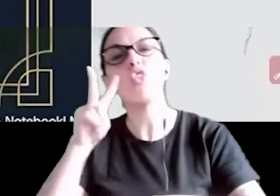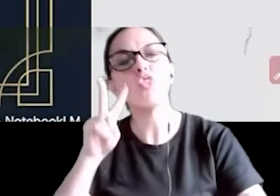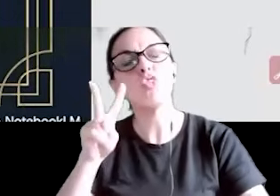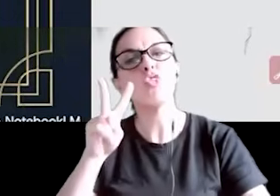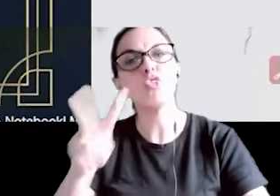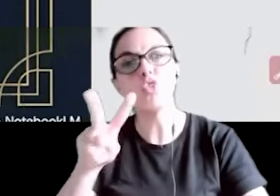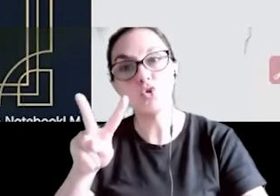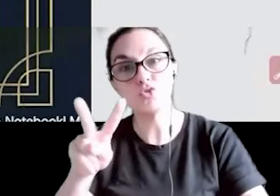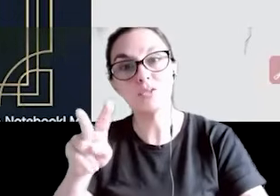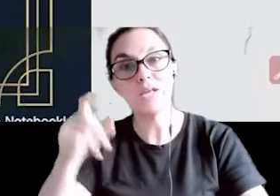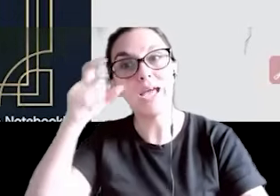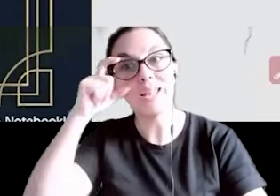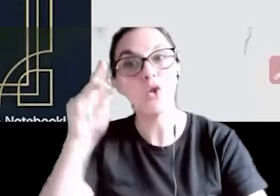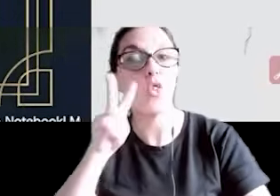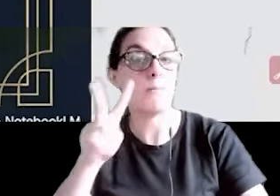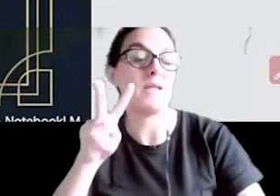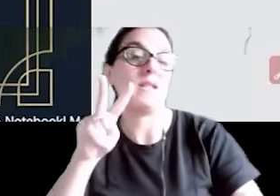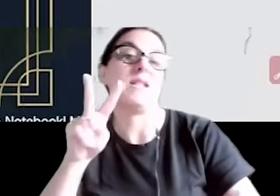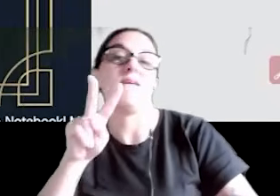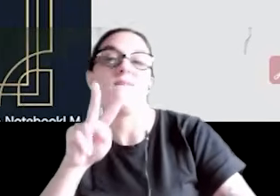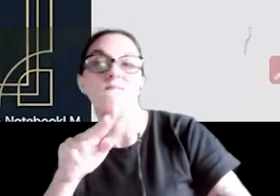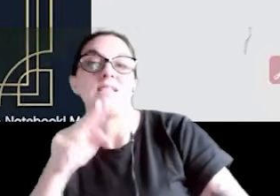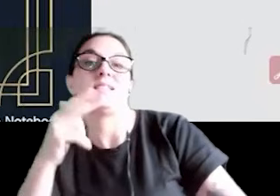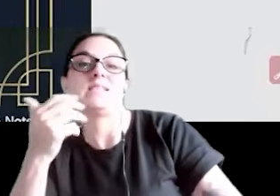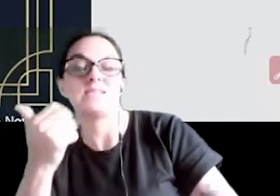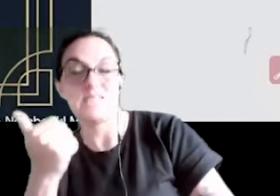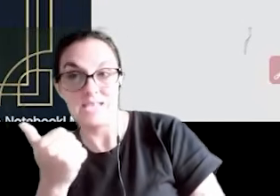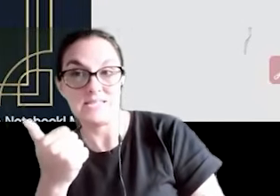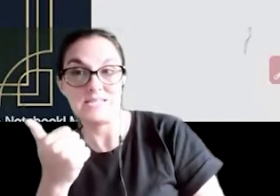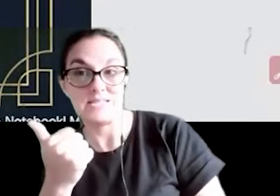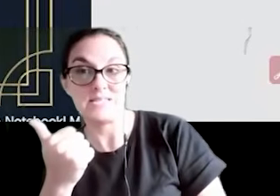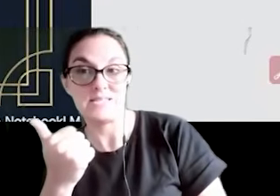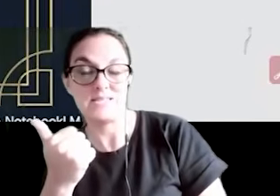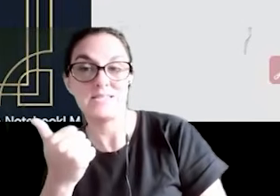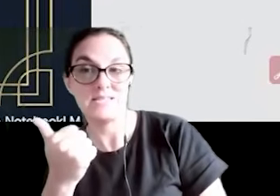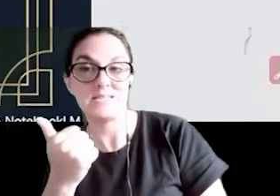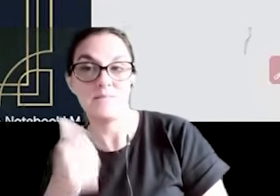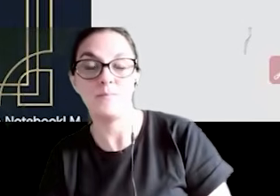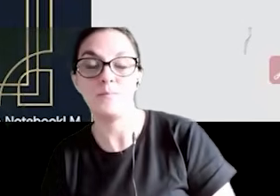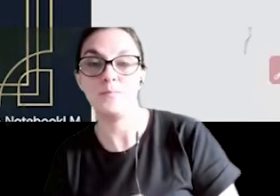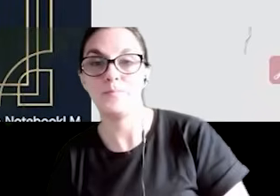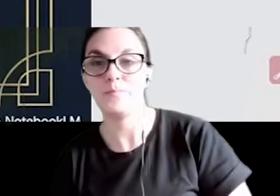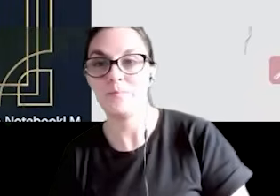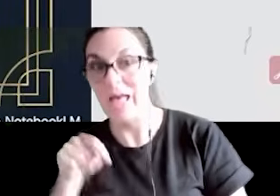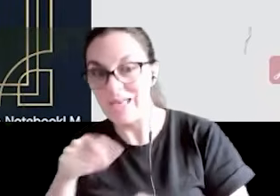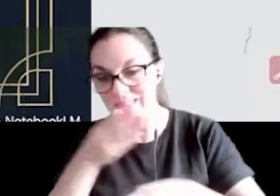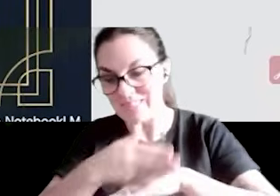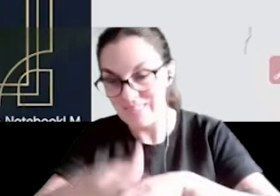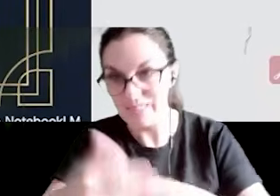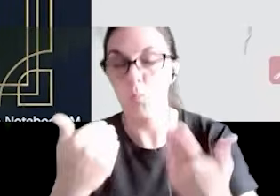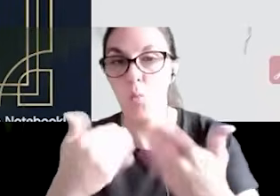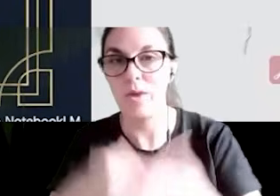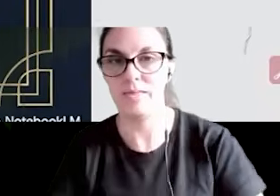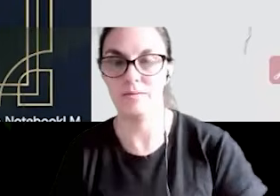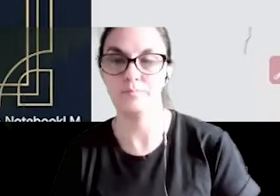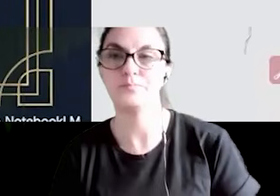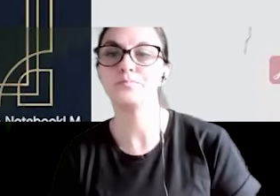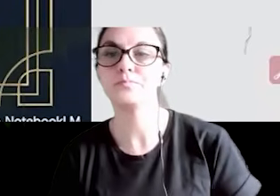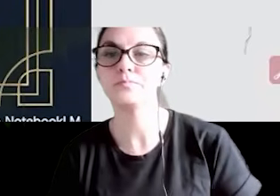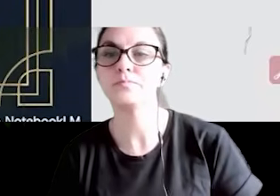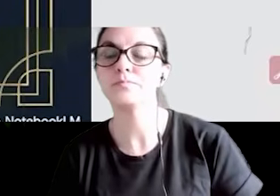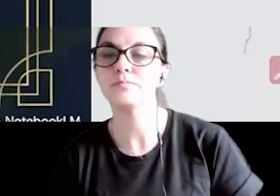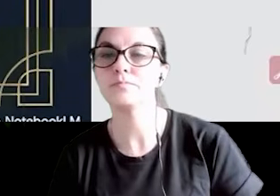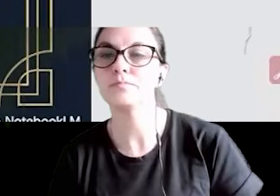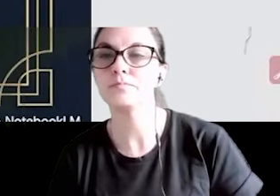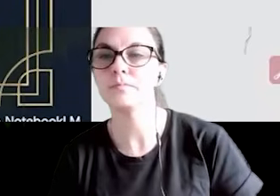porque claramente las resoluciones, la reglamentación no estaba, y la realidad es que no sé si el sistema está operativo todavía, pero en principio año tras